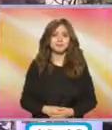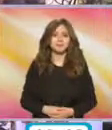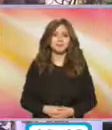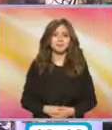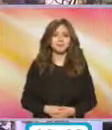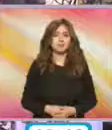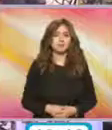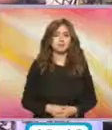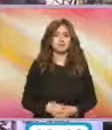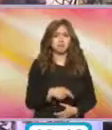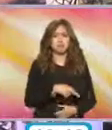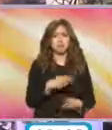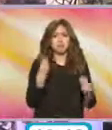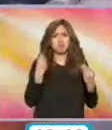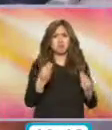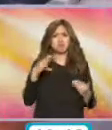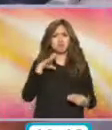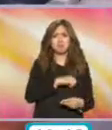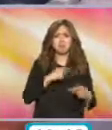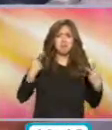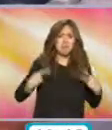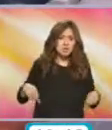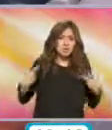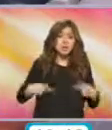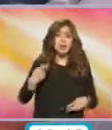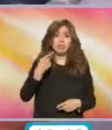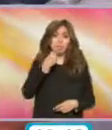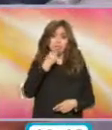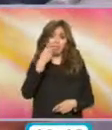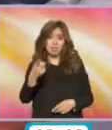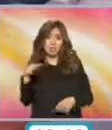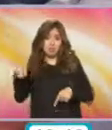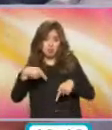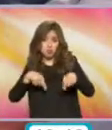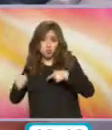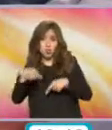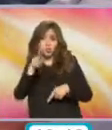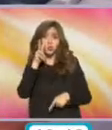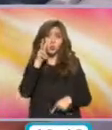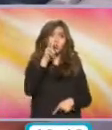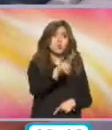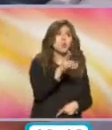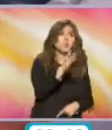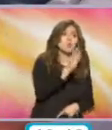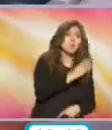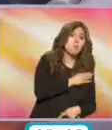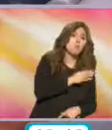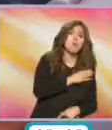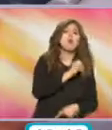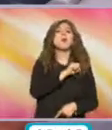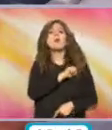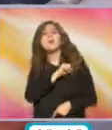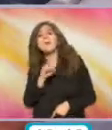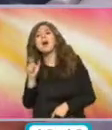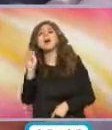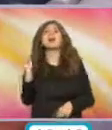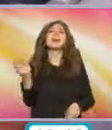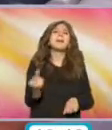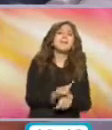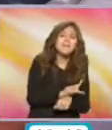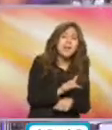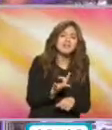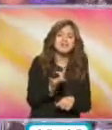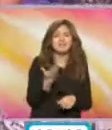Hay una gran afición, pero también hay que destacar, se dice que el fútbol refleja lo bueno y lo malo de la sociedad, Sí, ¿no? Que pues es una sí. vía de escape, que esto, que lo